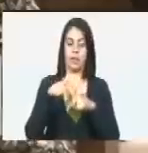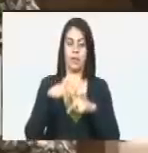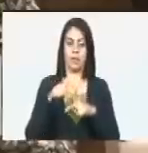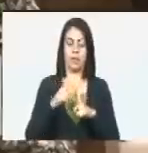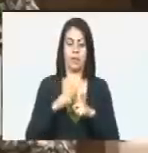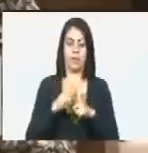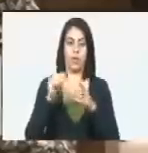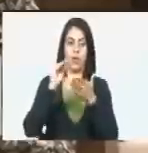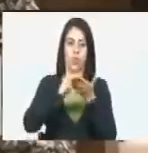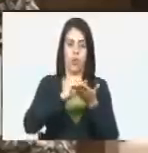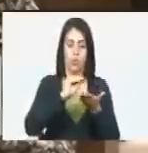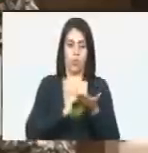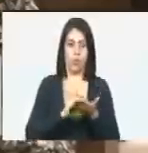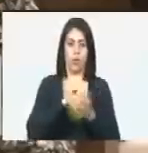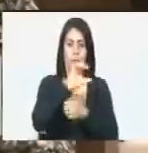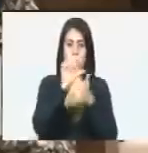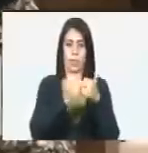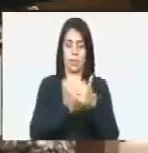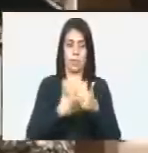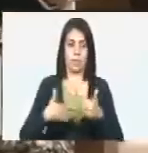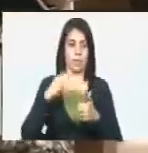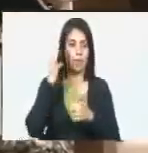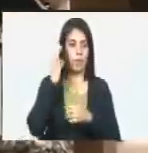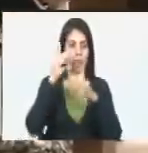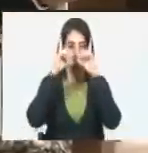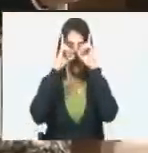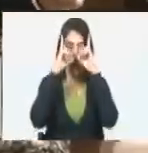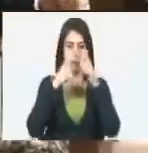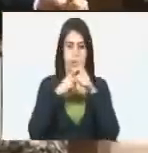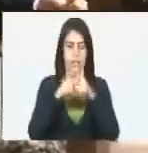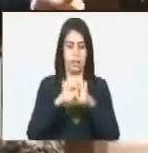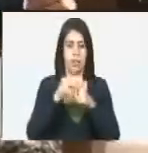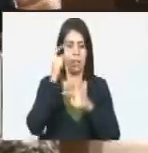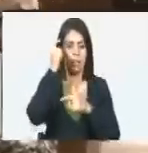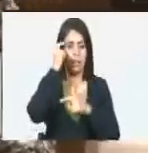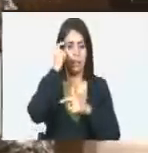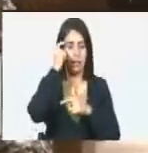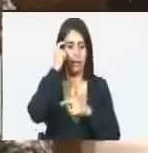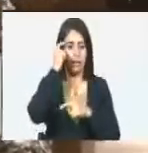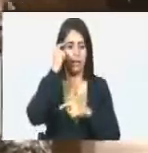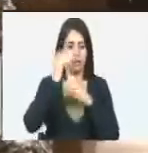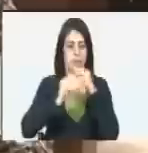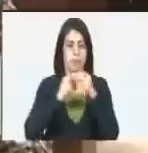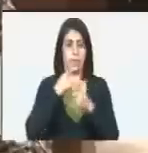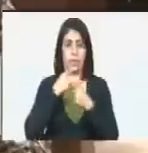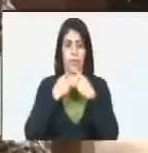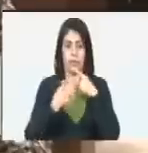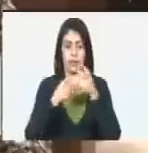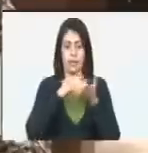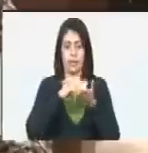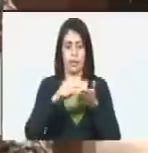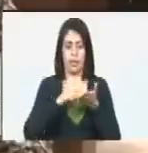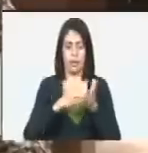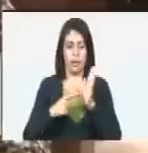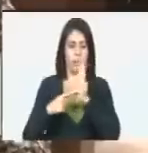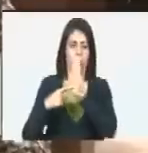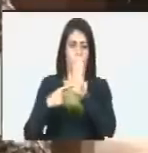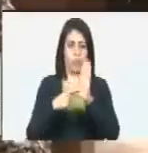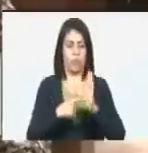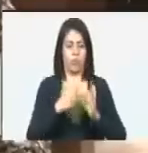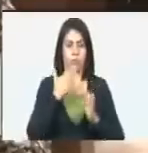nuestra vicepresidenta, en la fecha en que se señaló, presentó las